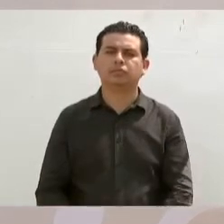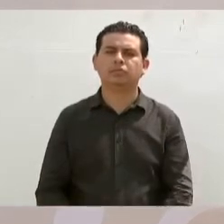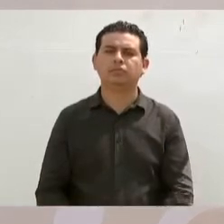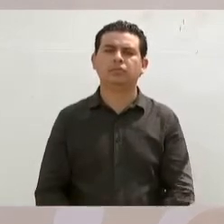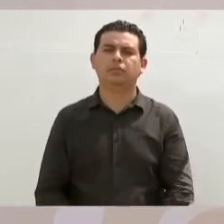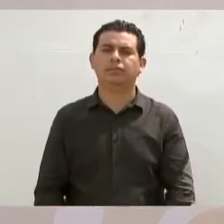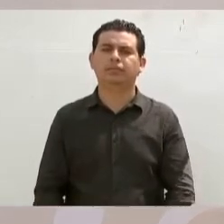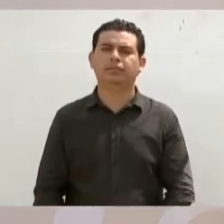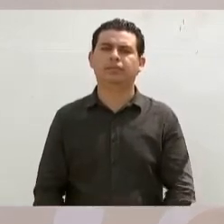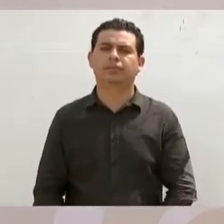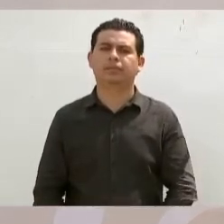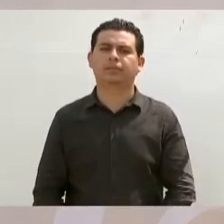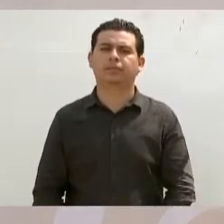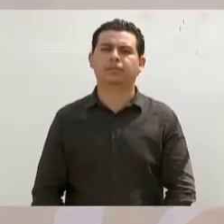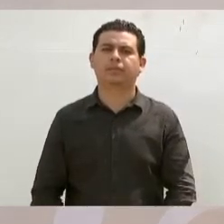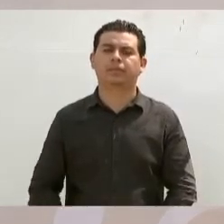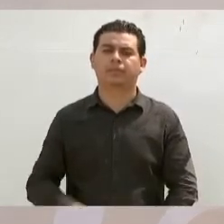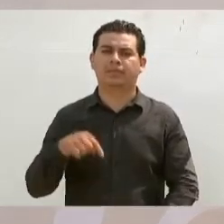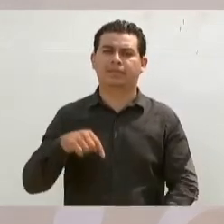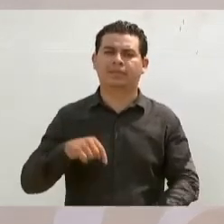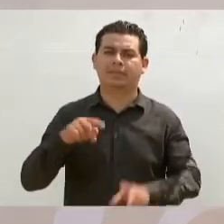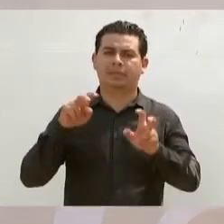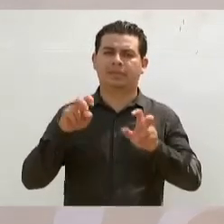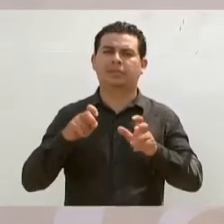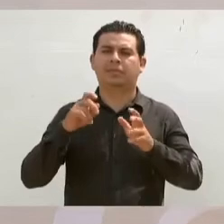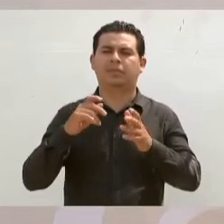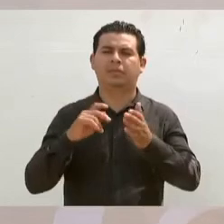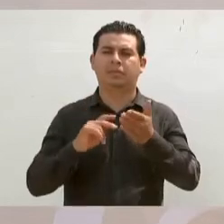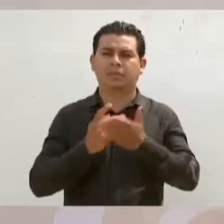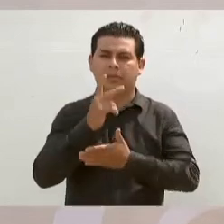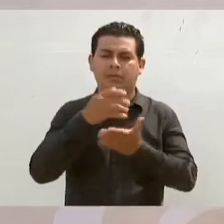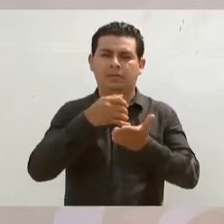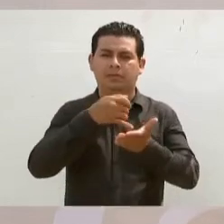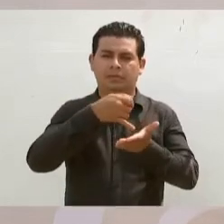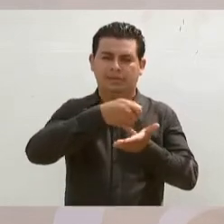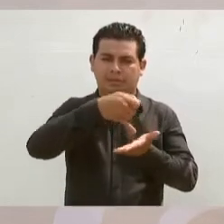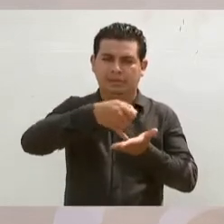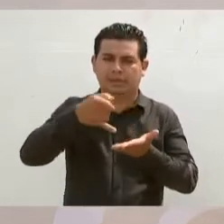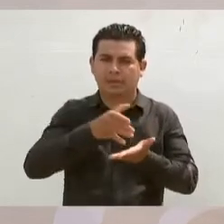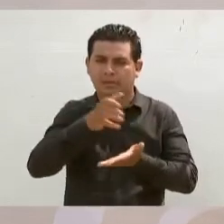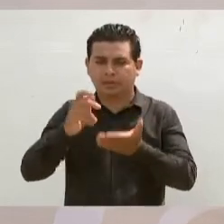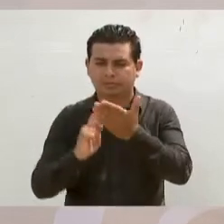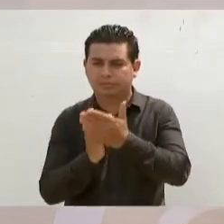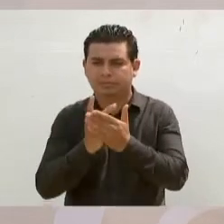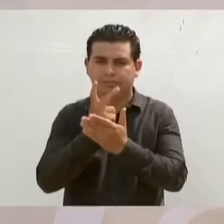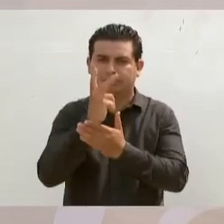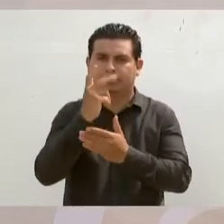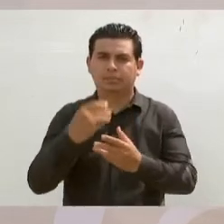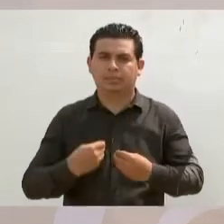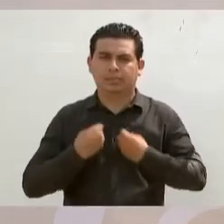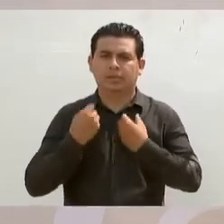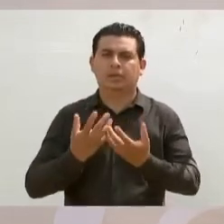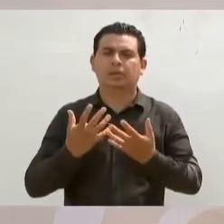Tenemos en el programa Sembrando Vida, en el estado de Oaxaca,